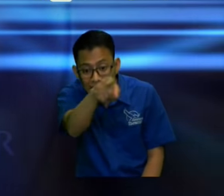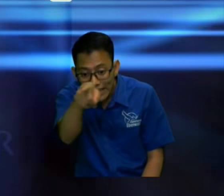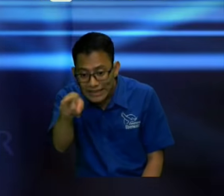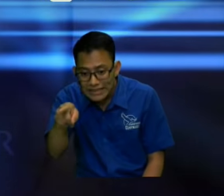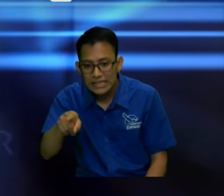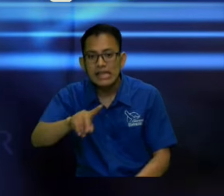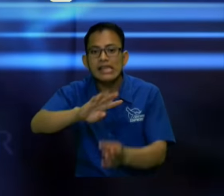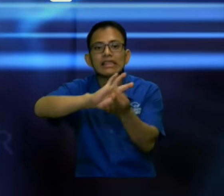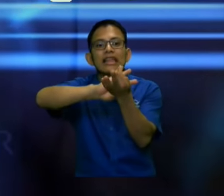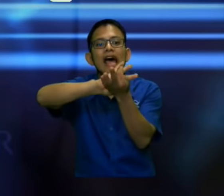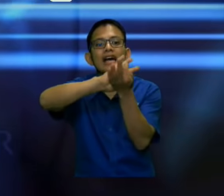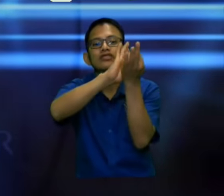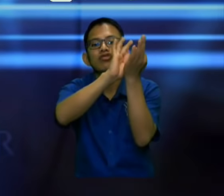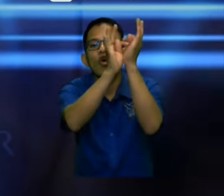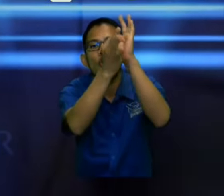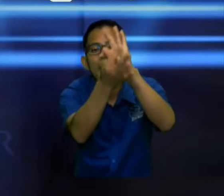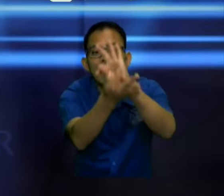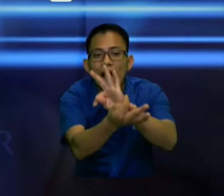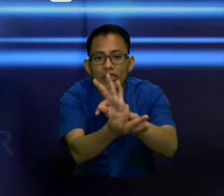transformados